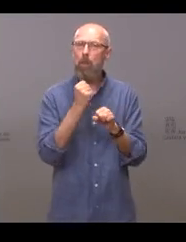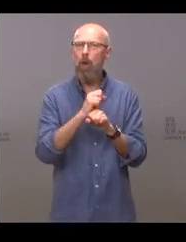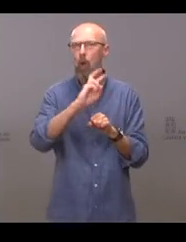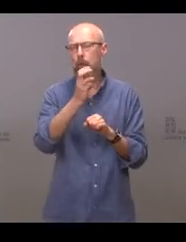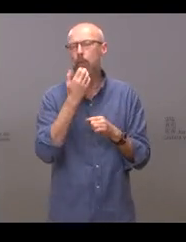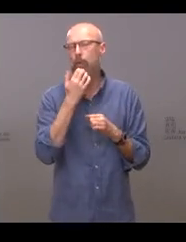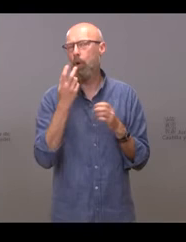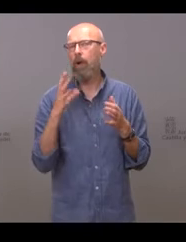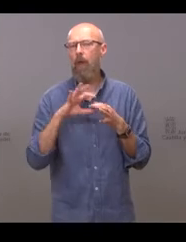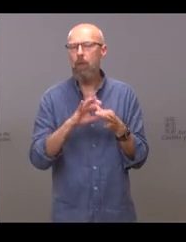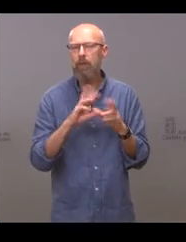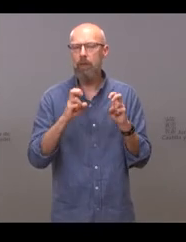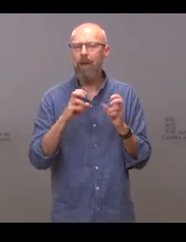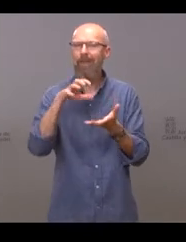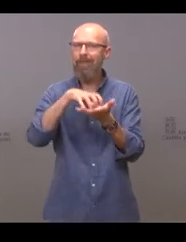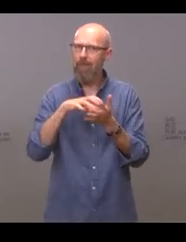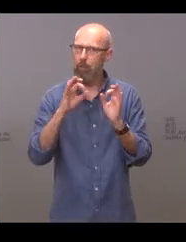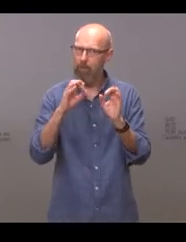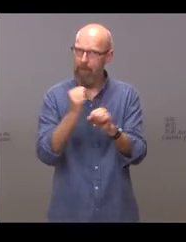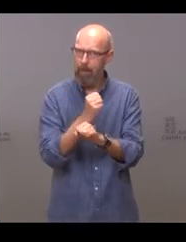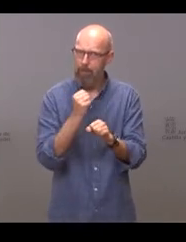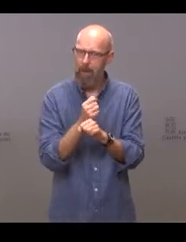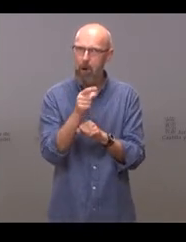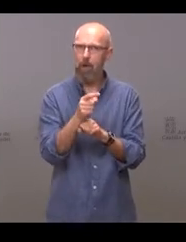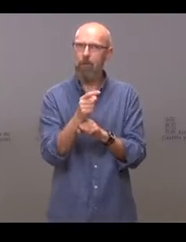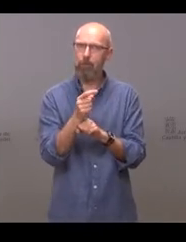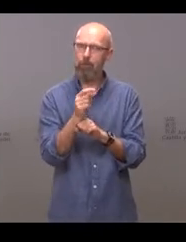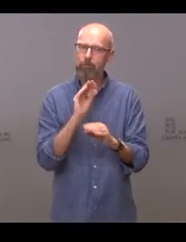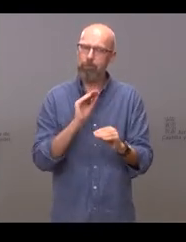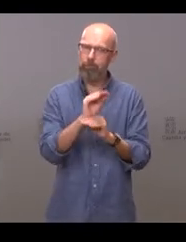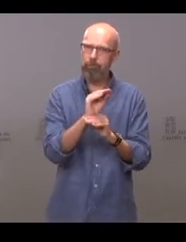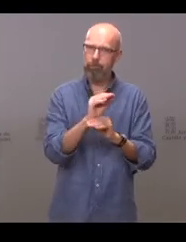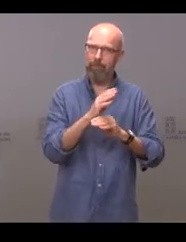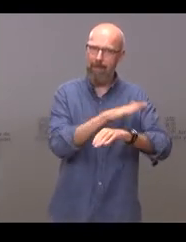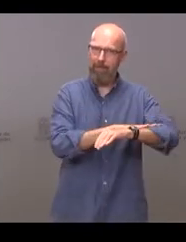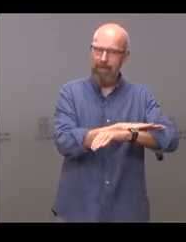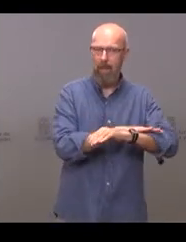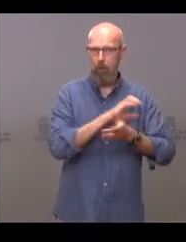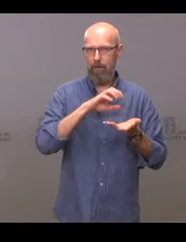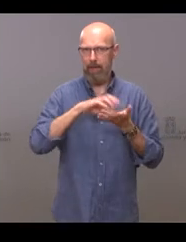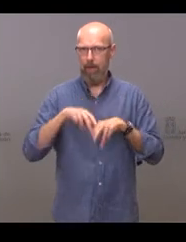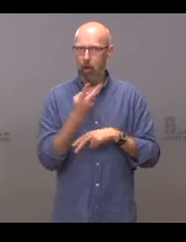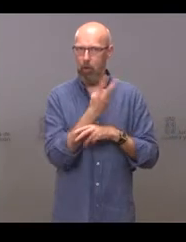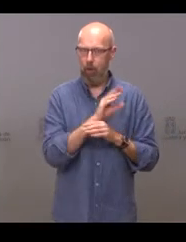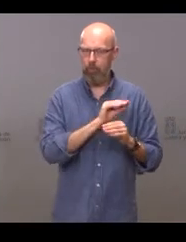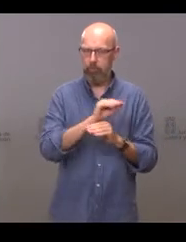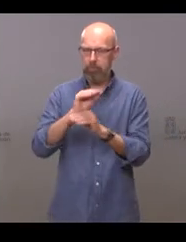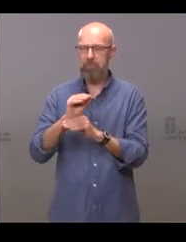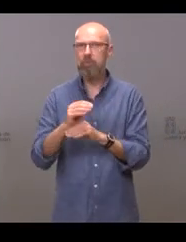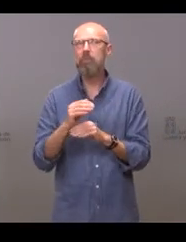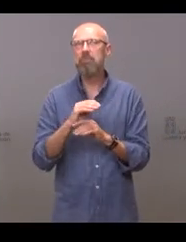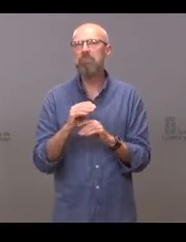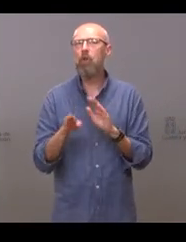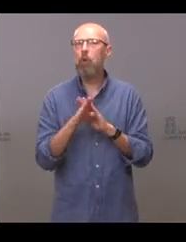los centros especiales de empleo que se mantienen con los fondos del estado y los fondos de castilla y león' cerca de 5000 empleos